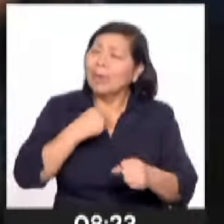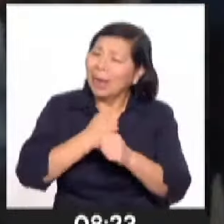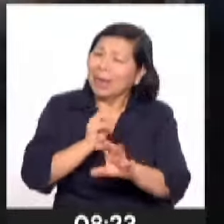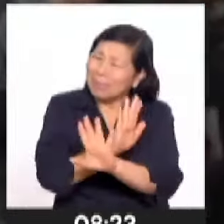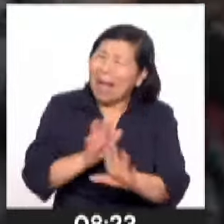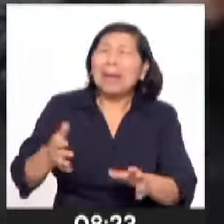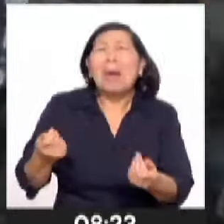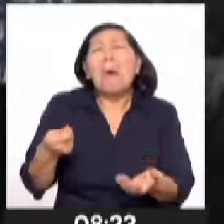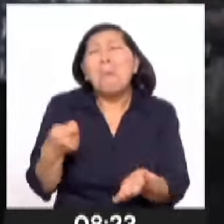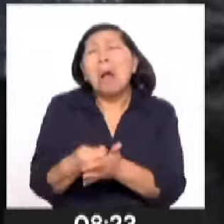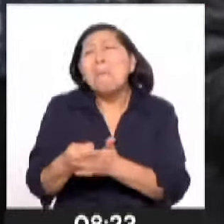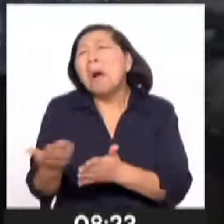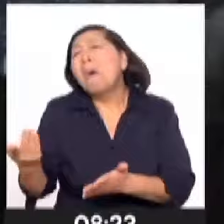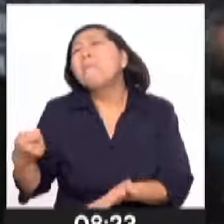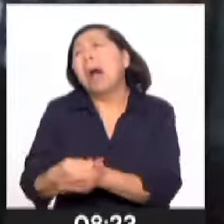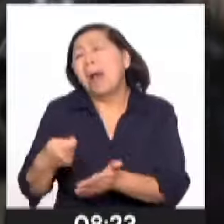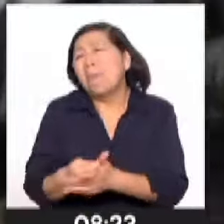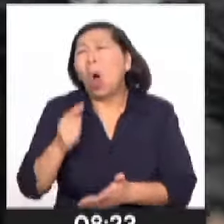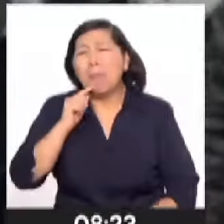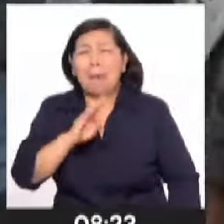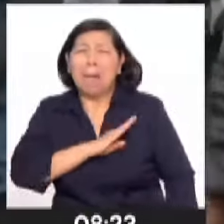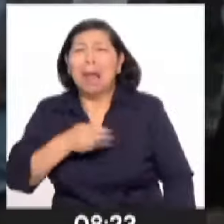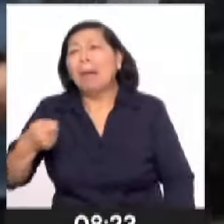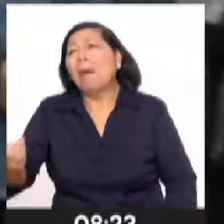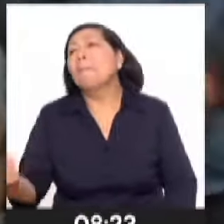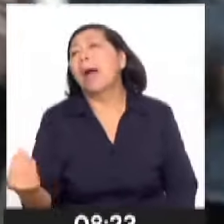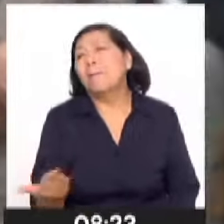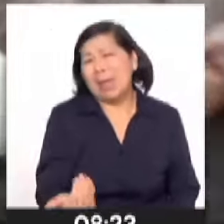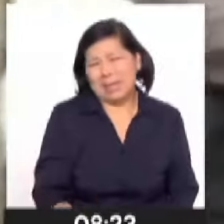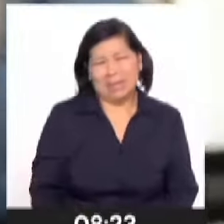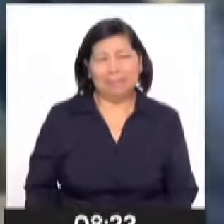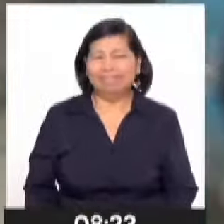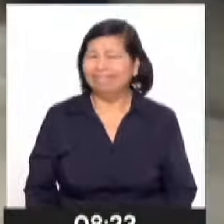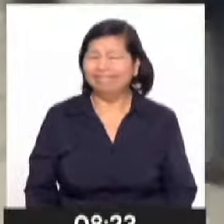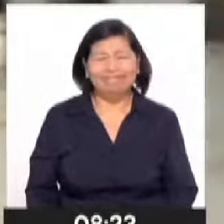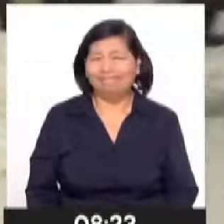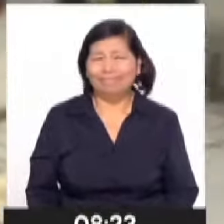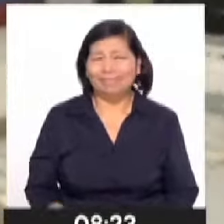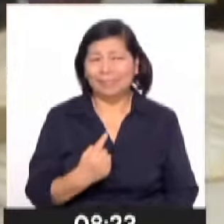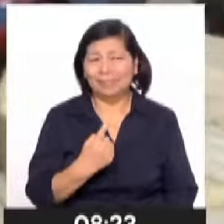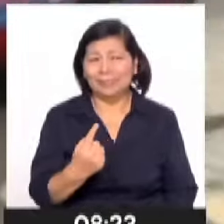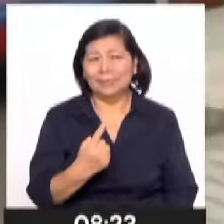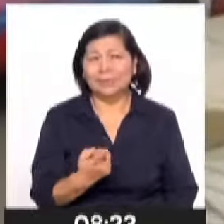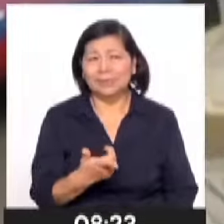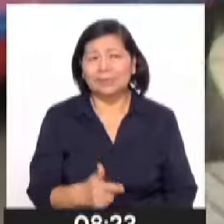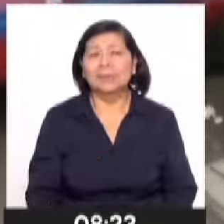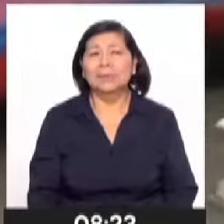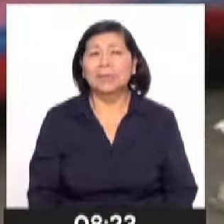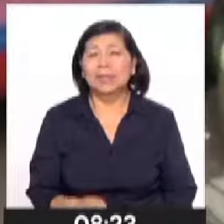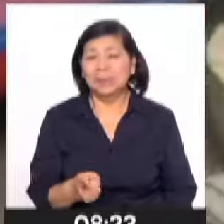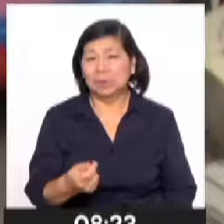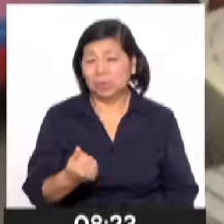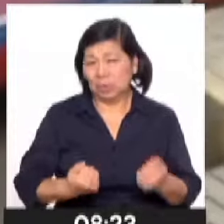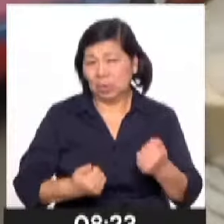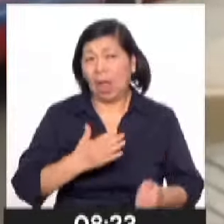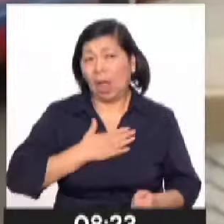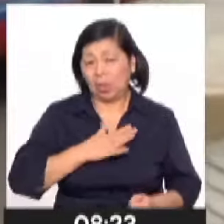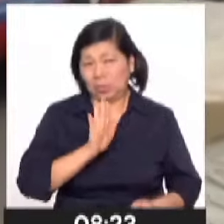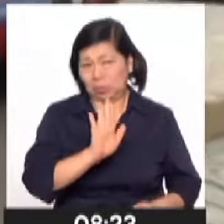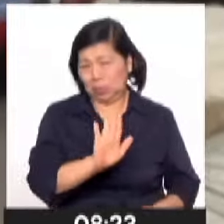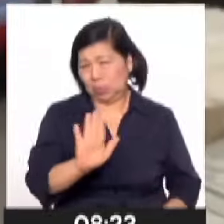de extorsión. Sobre la izquierda, Luis Gil nos mostraba los vehículos de la ruta Consorcio Aire. Estos son los vehículos que